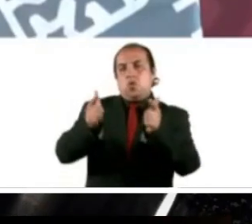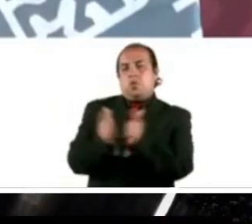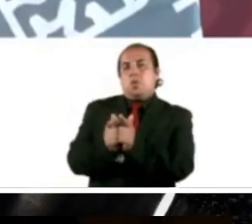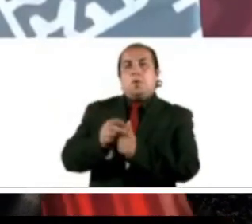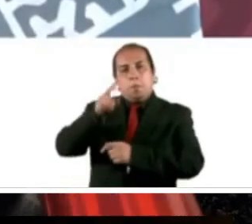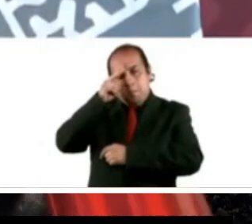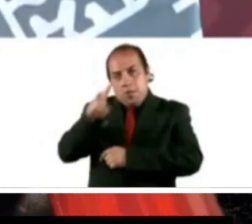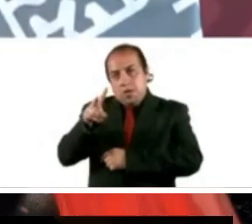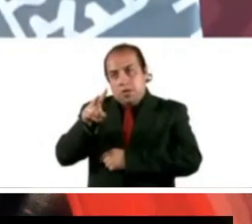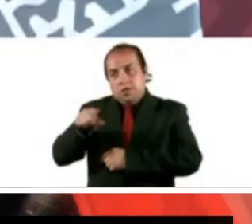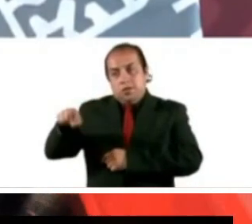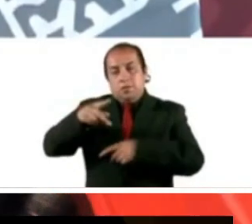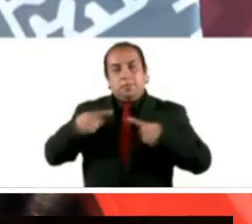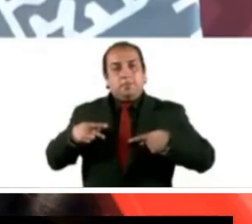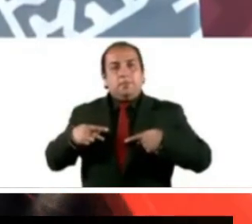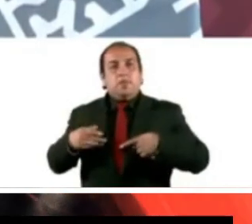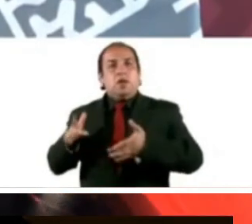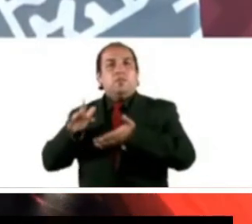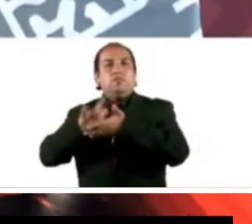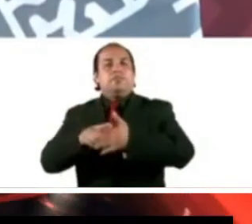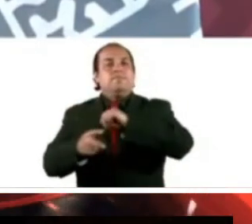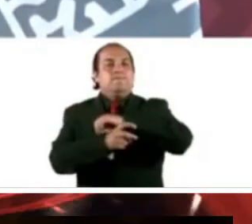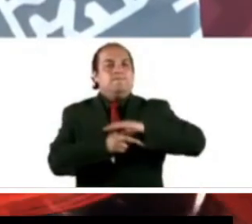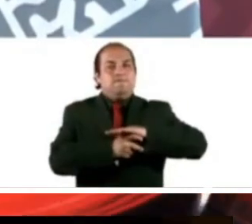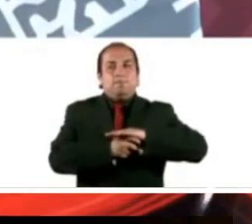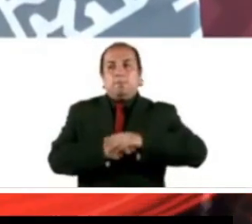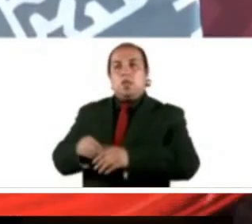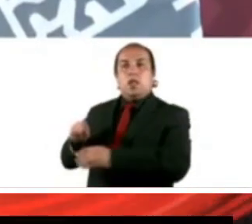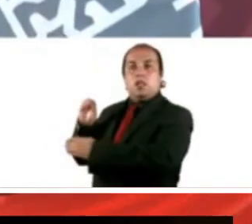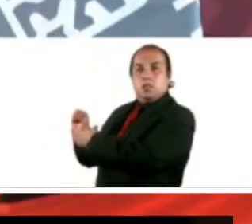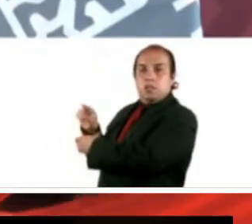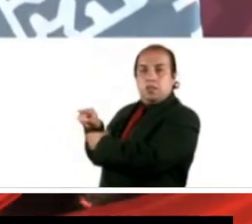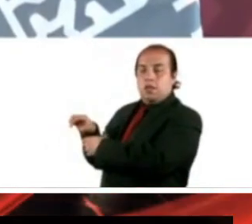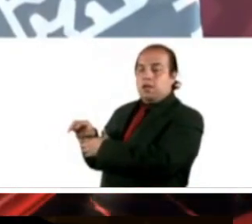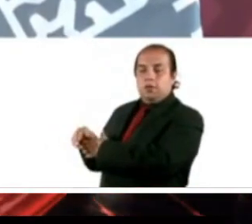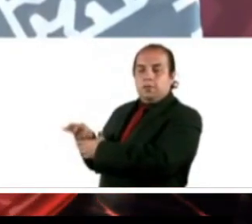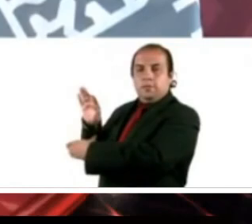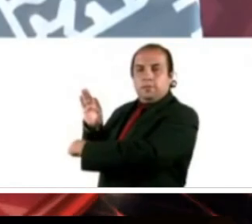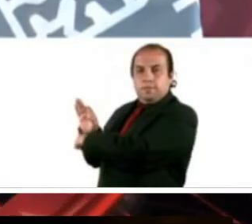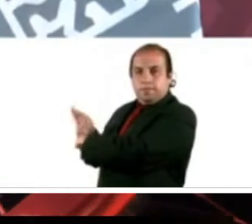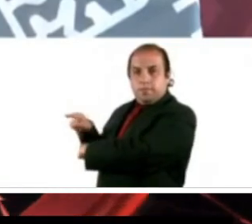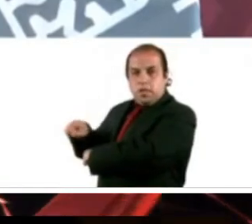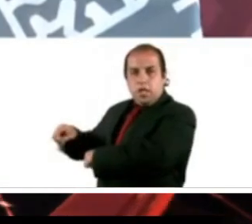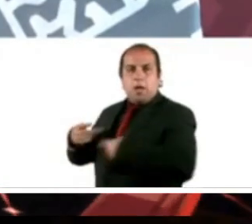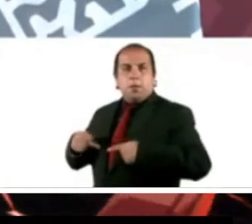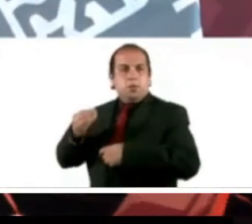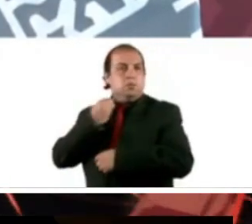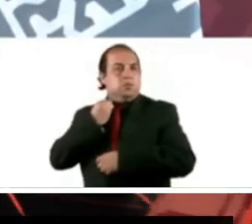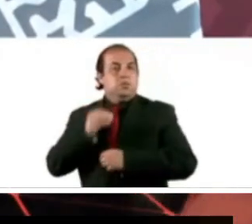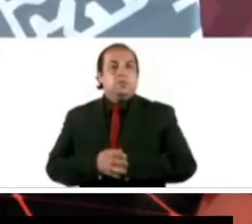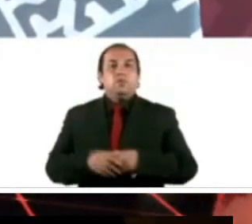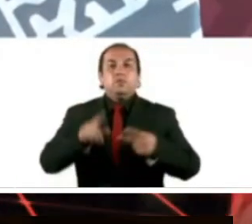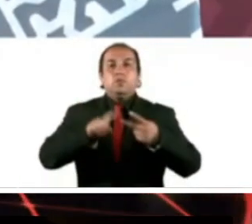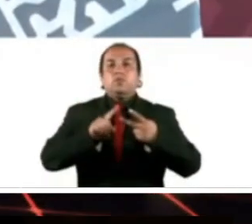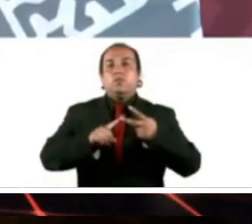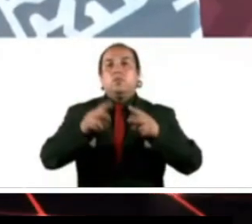que ha salido a defender a este abogado. Ese es el primer tema. El segundo tema es que la empresa se había